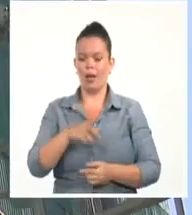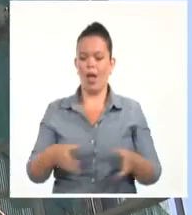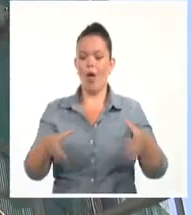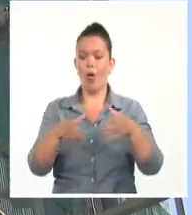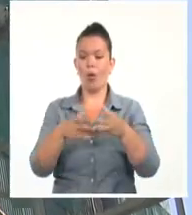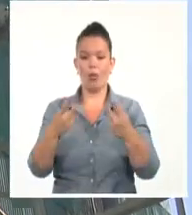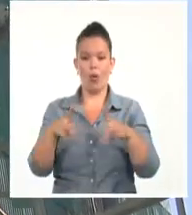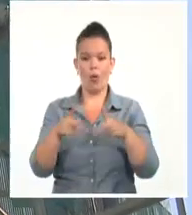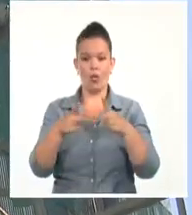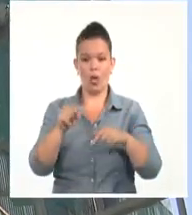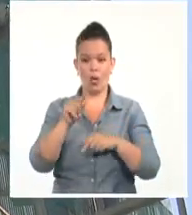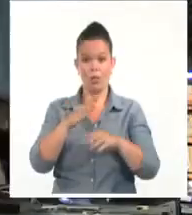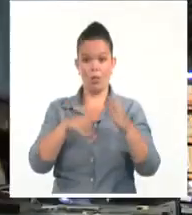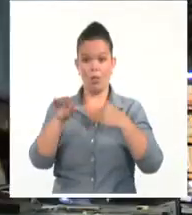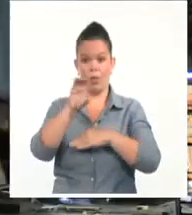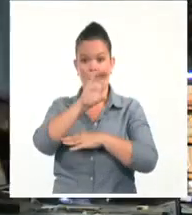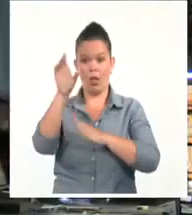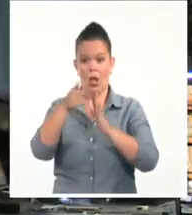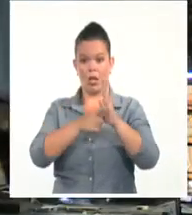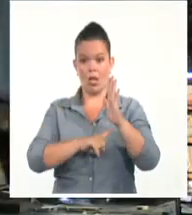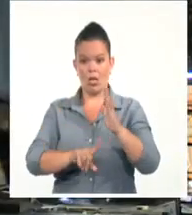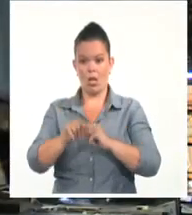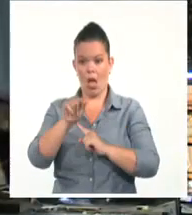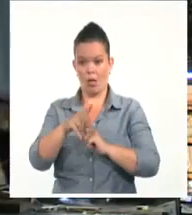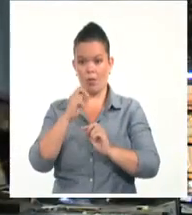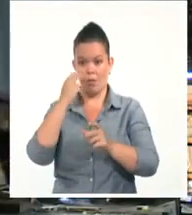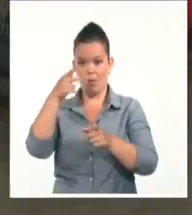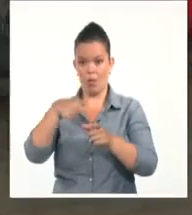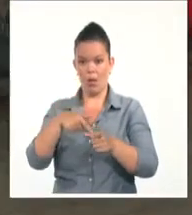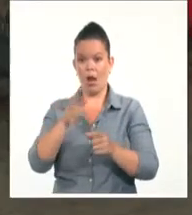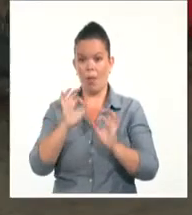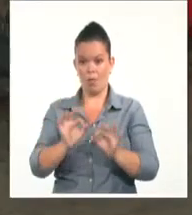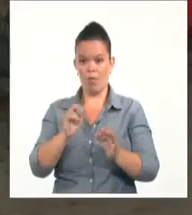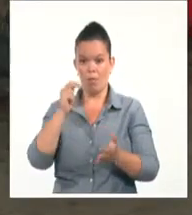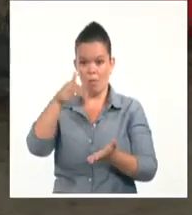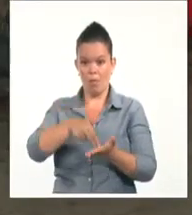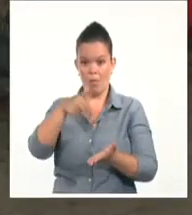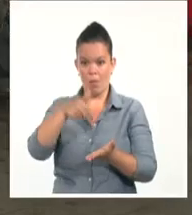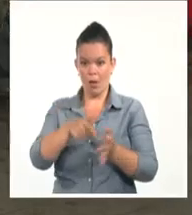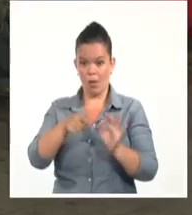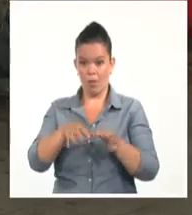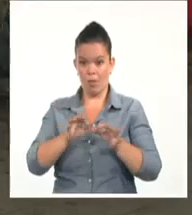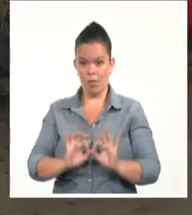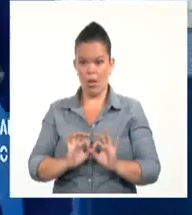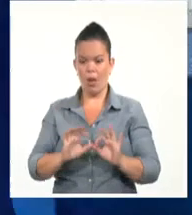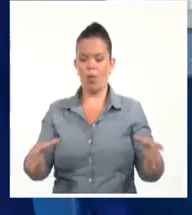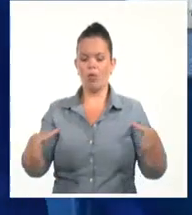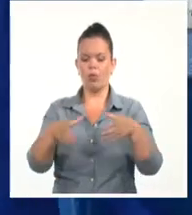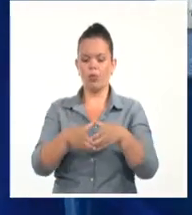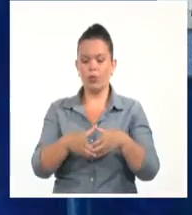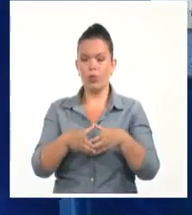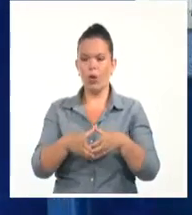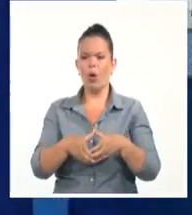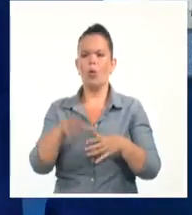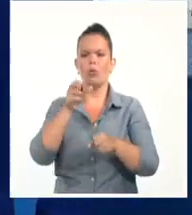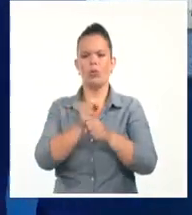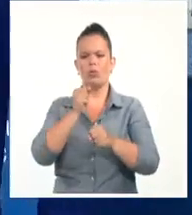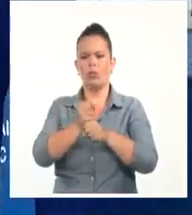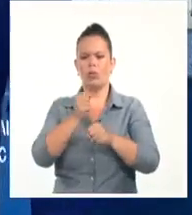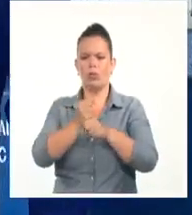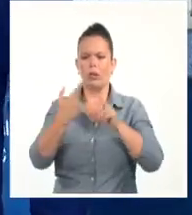de Energía y Minas y de la Construcción, junto a fuerzas de la Unión Eléctrica, asumieron los trabajos